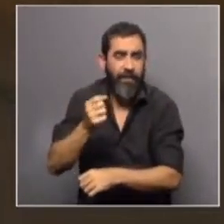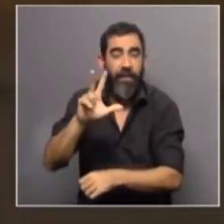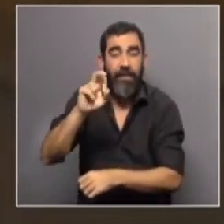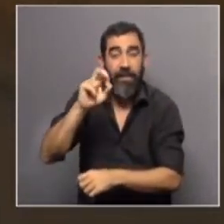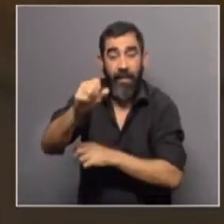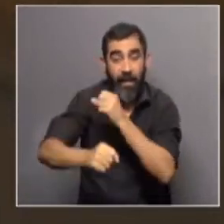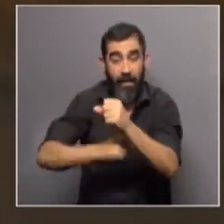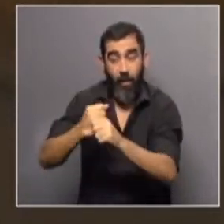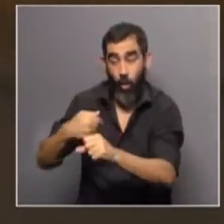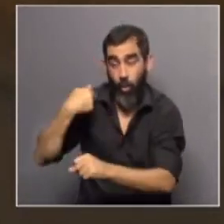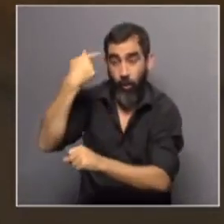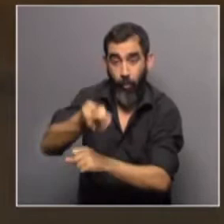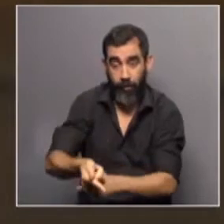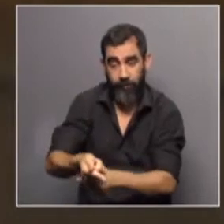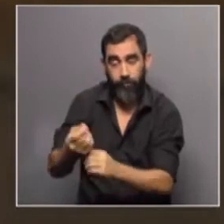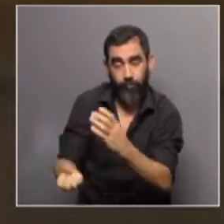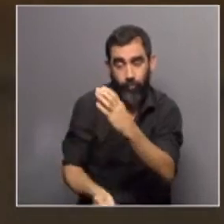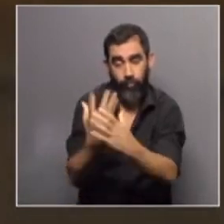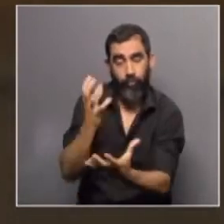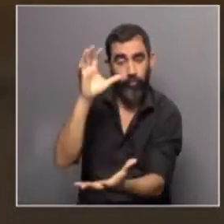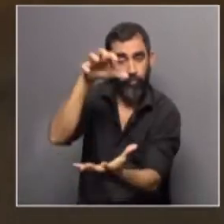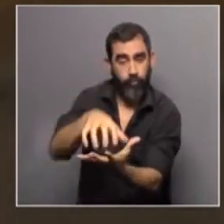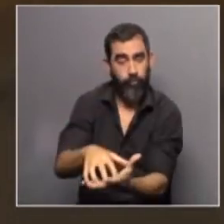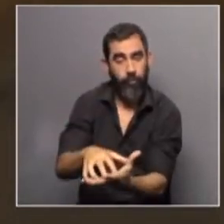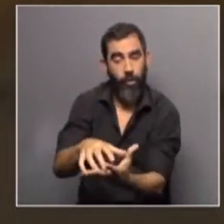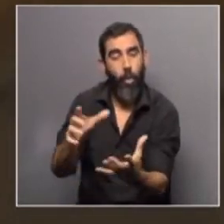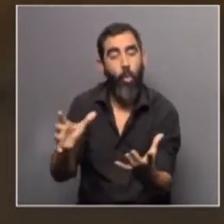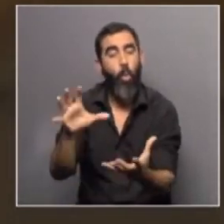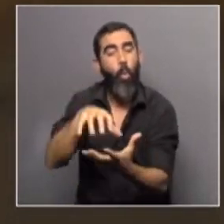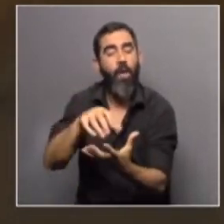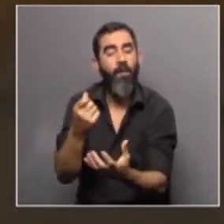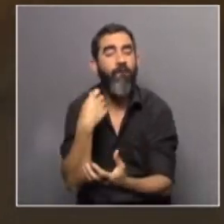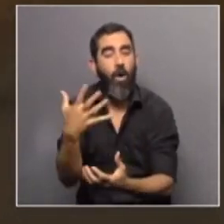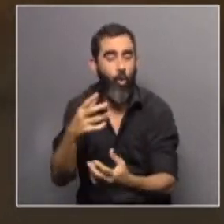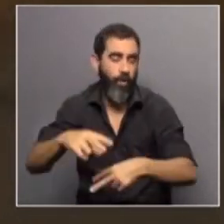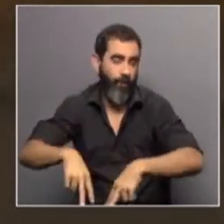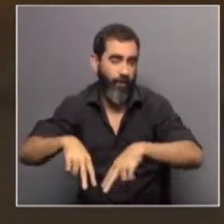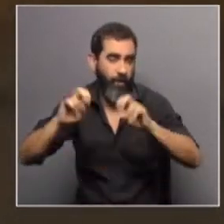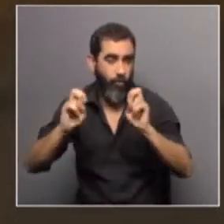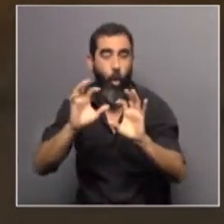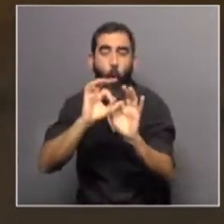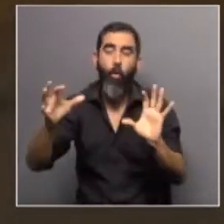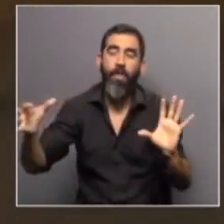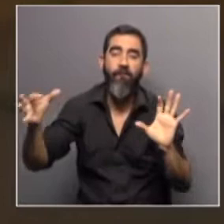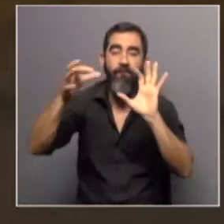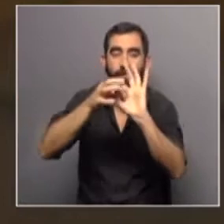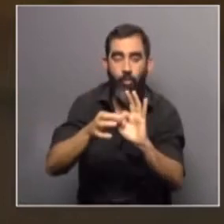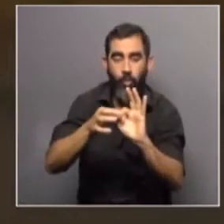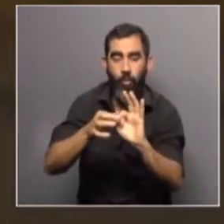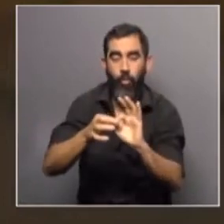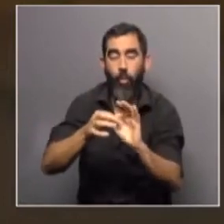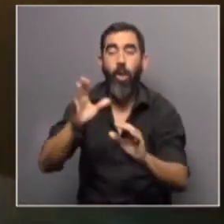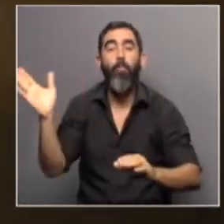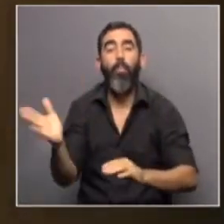30 años después, creó una unidad de valorización de la investigación o de vinculación, más que nada con el